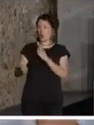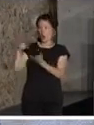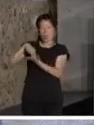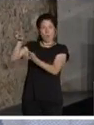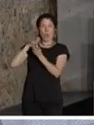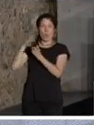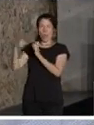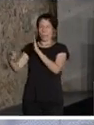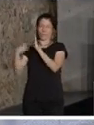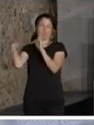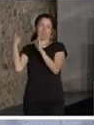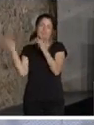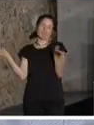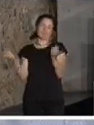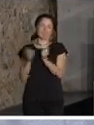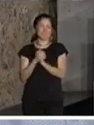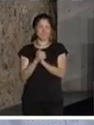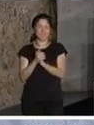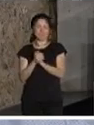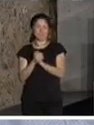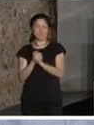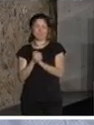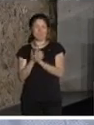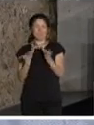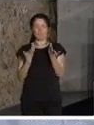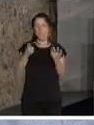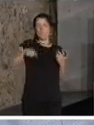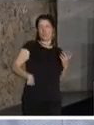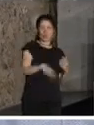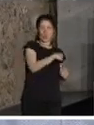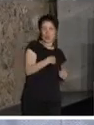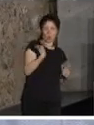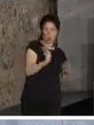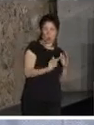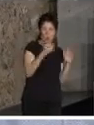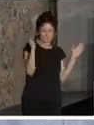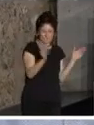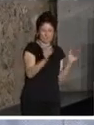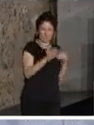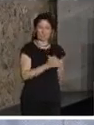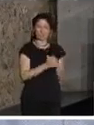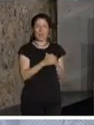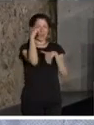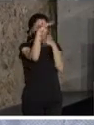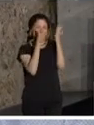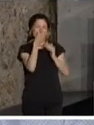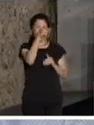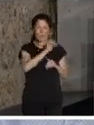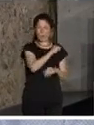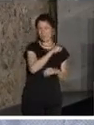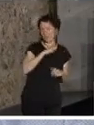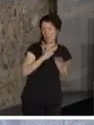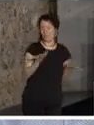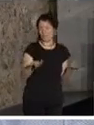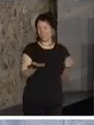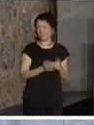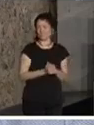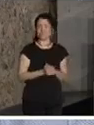y claro pues recortar en profesionales sanitarios privatizar la atención primaria